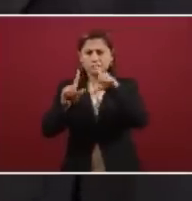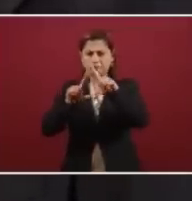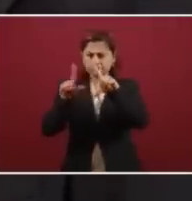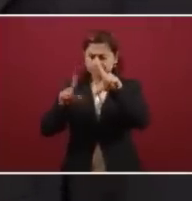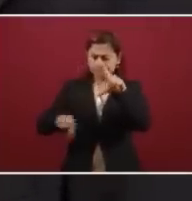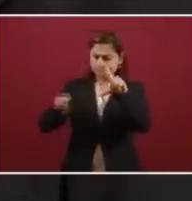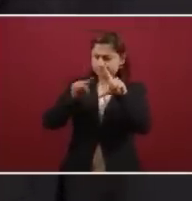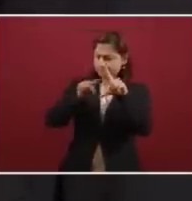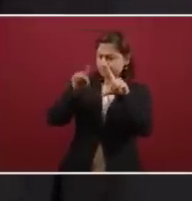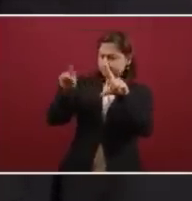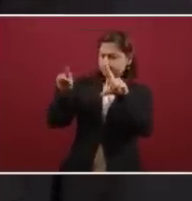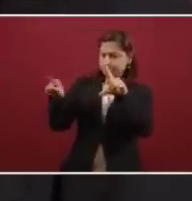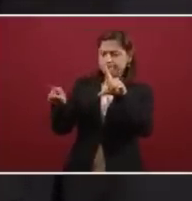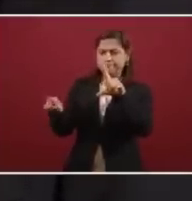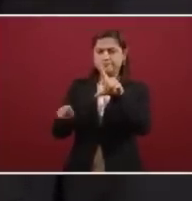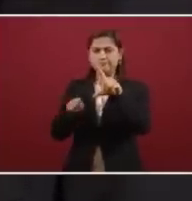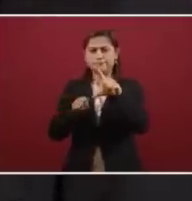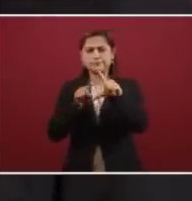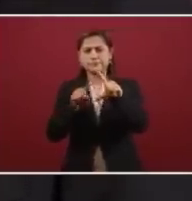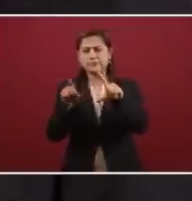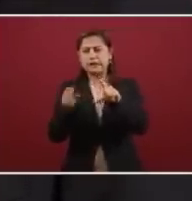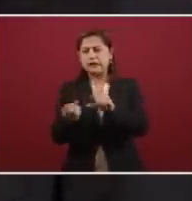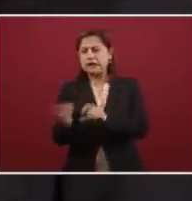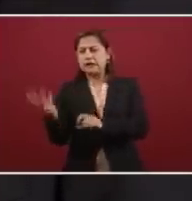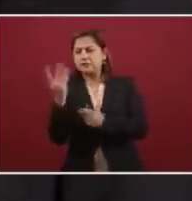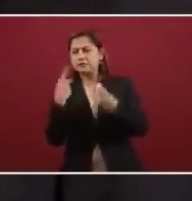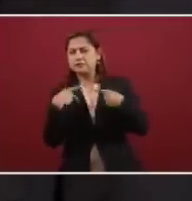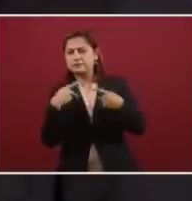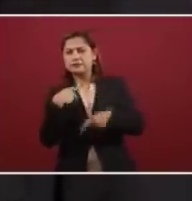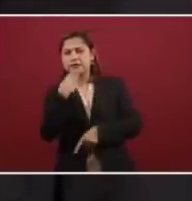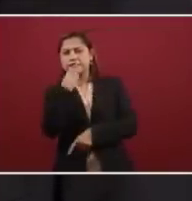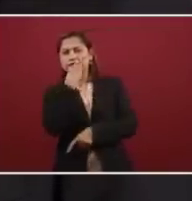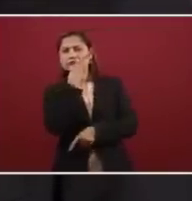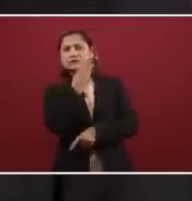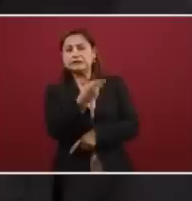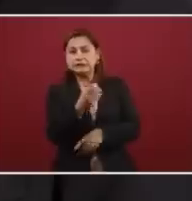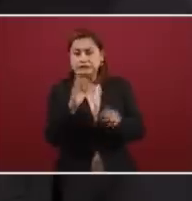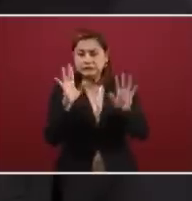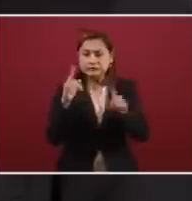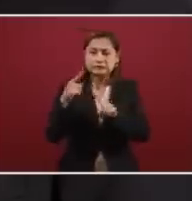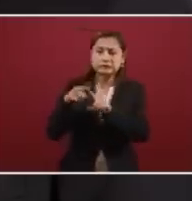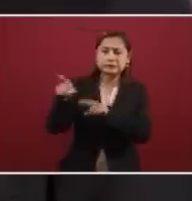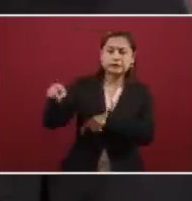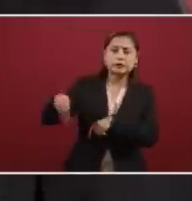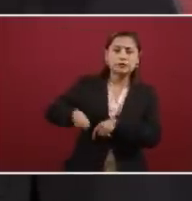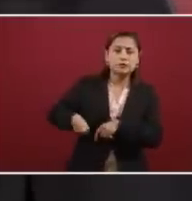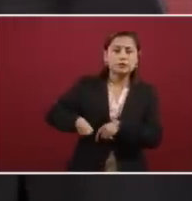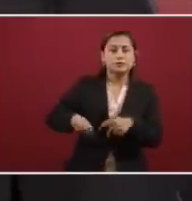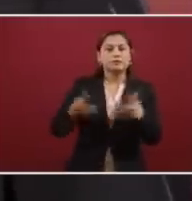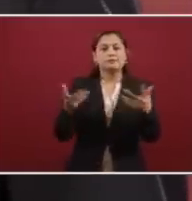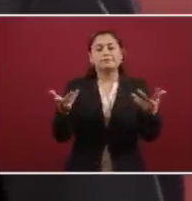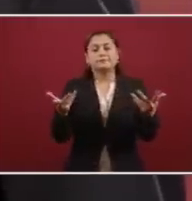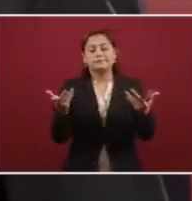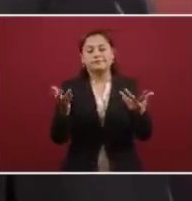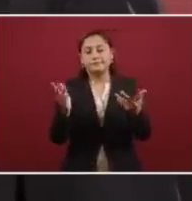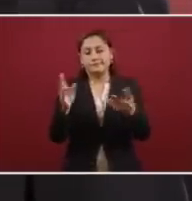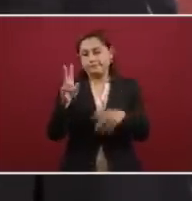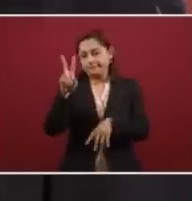queriendo expresar no todo lo que